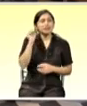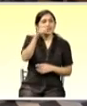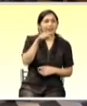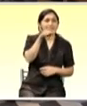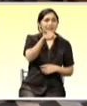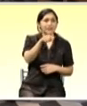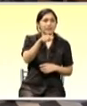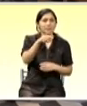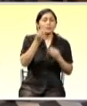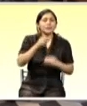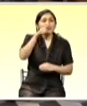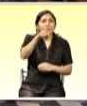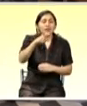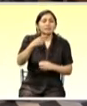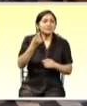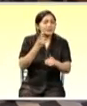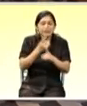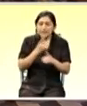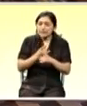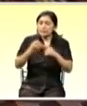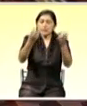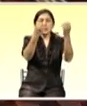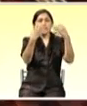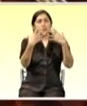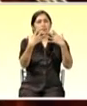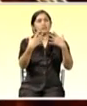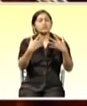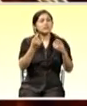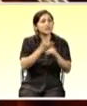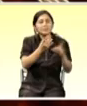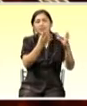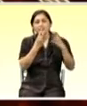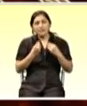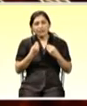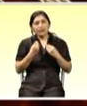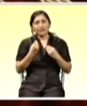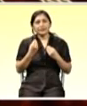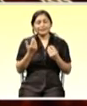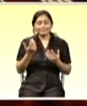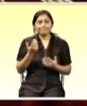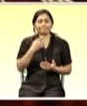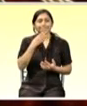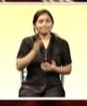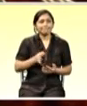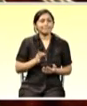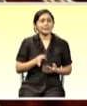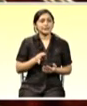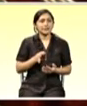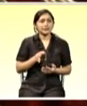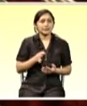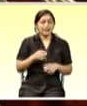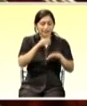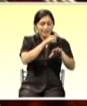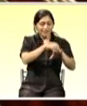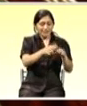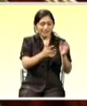has favorecido con tus luces y tus gracias. La sangre que por mí has derramado